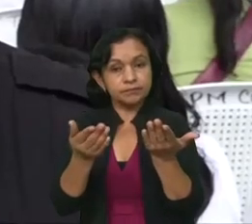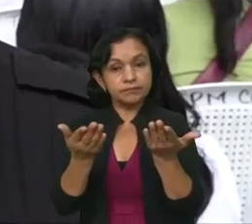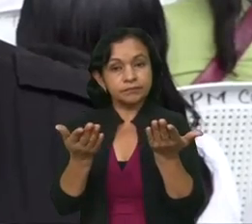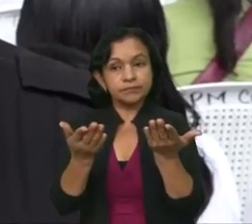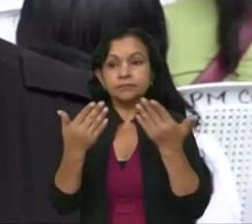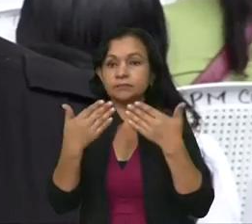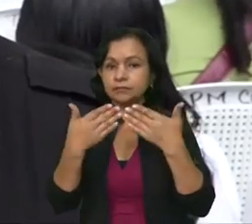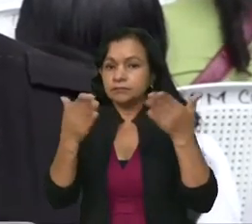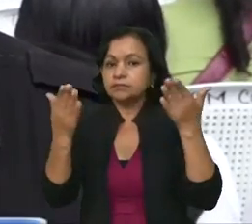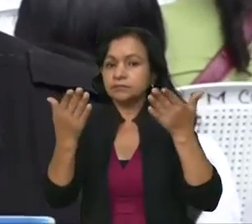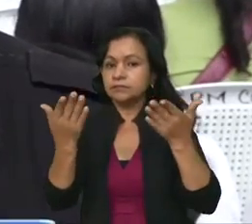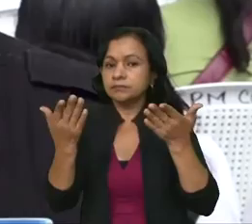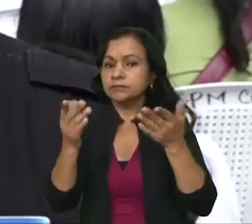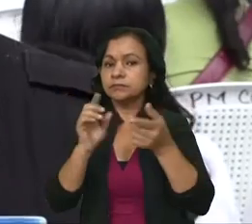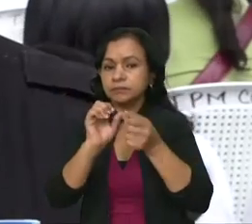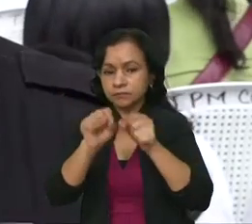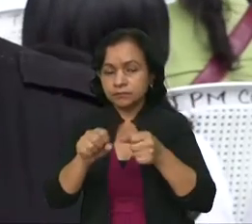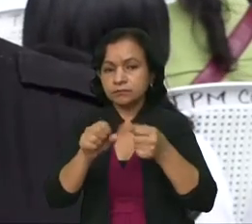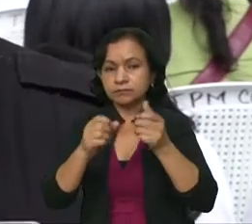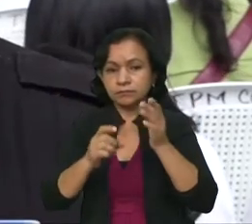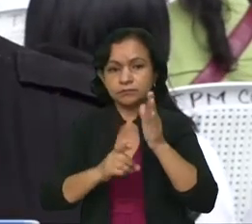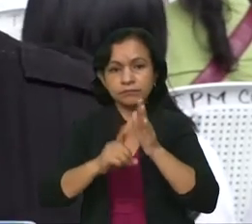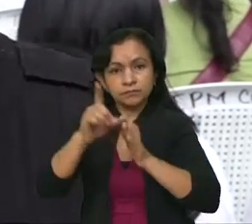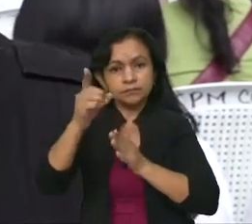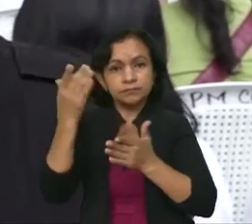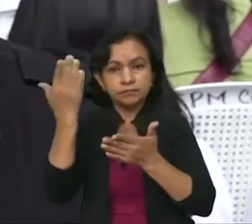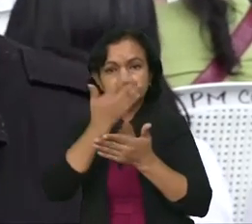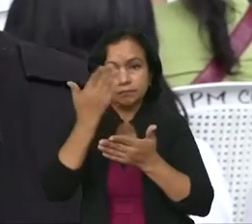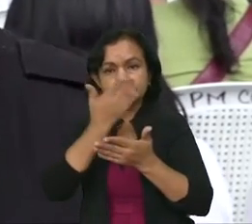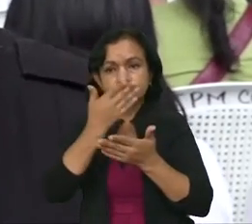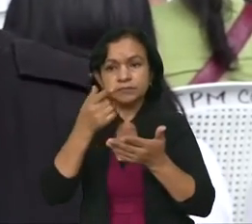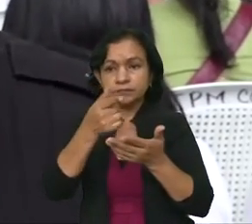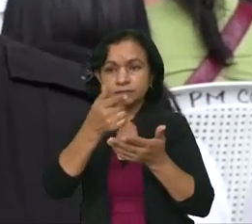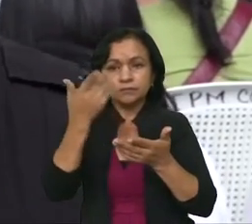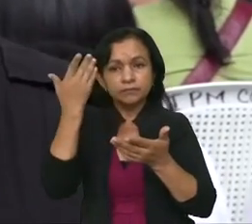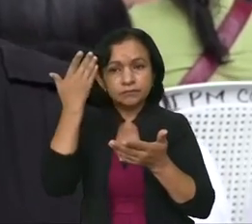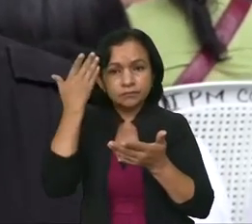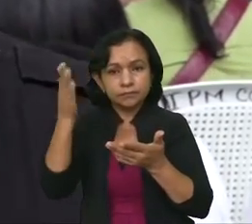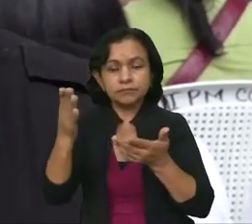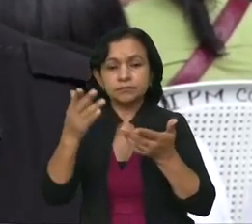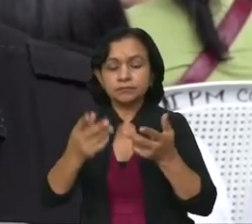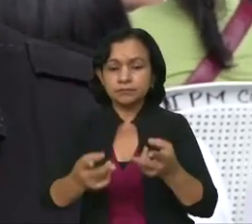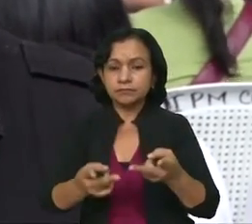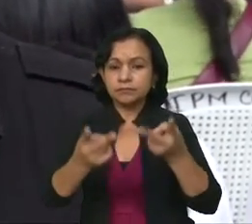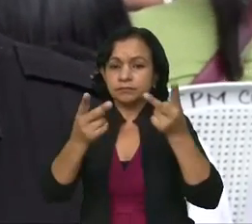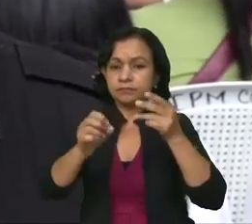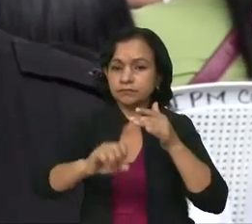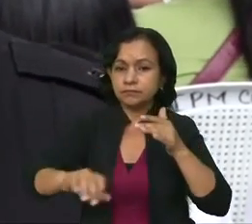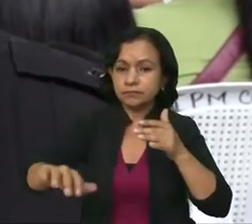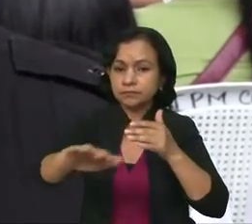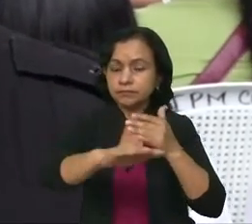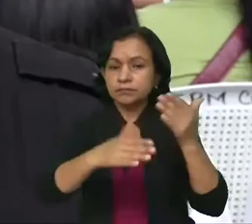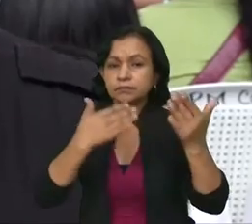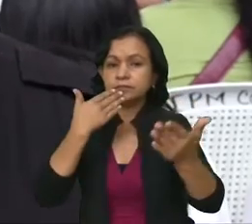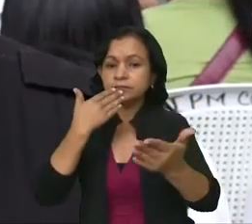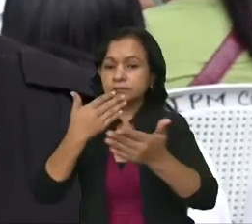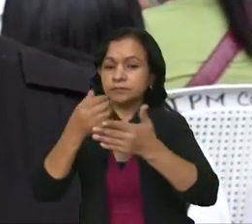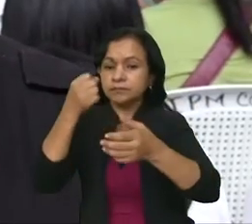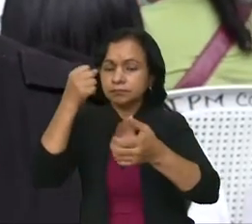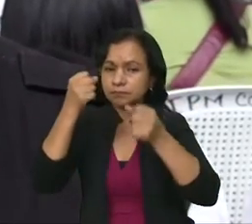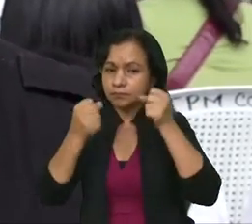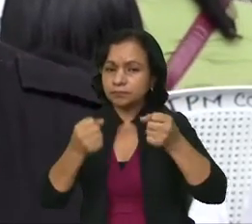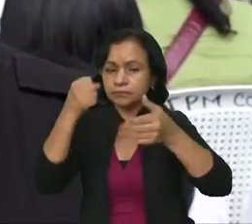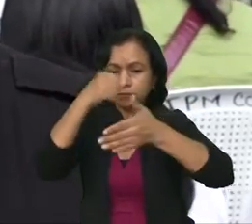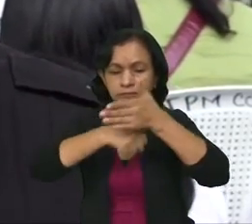por esa parte nos superamos. Pues en la parte, ya sea usted sabe, metiéndonos en la vida social, gracias pues a la lucha de él,